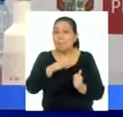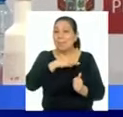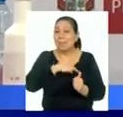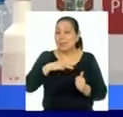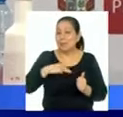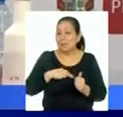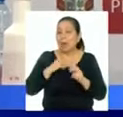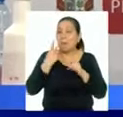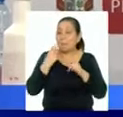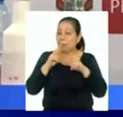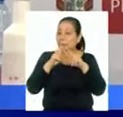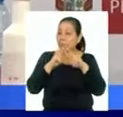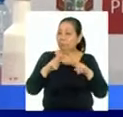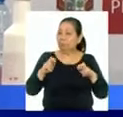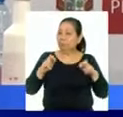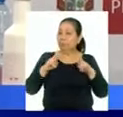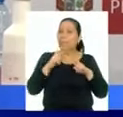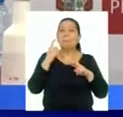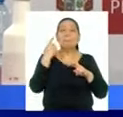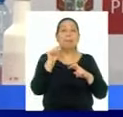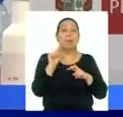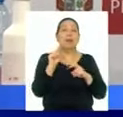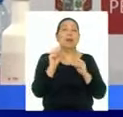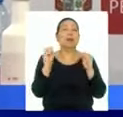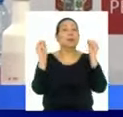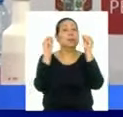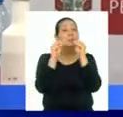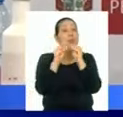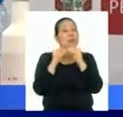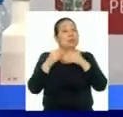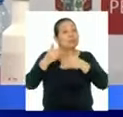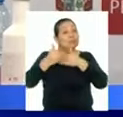Público para la investigación del delito, para coadyuvar a que